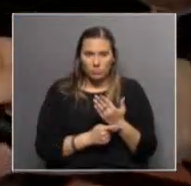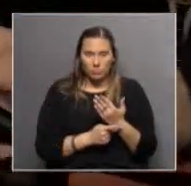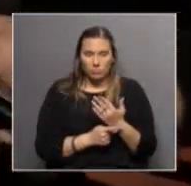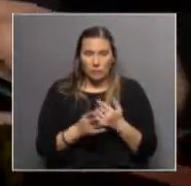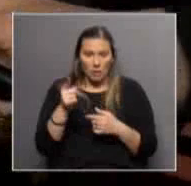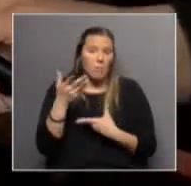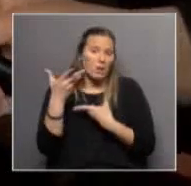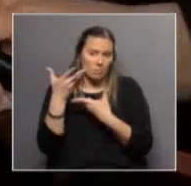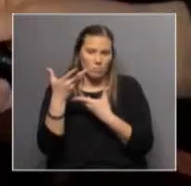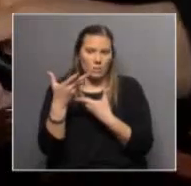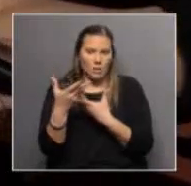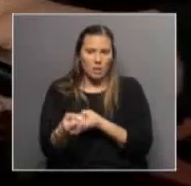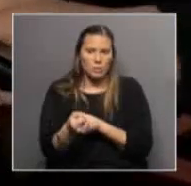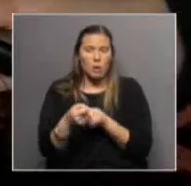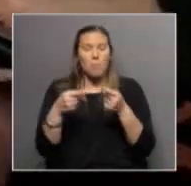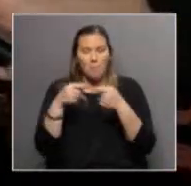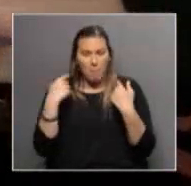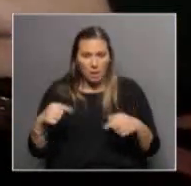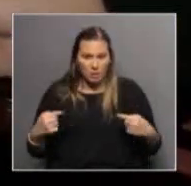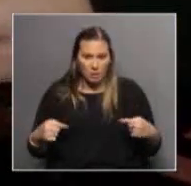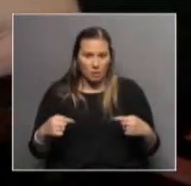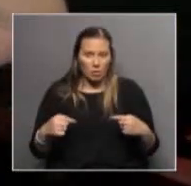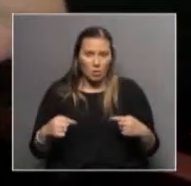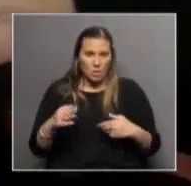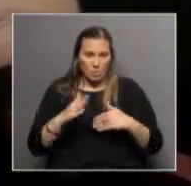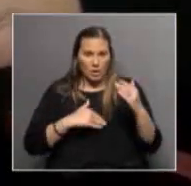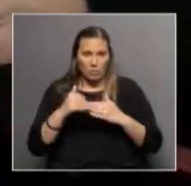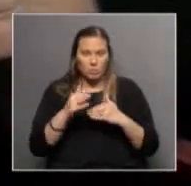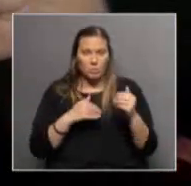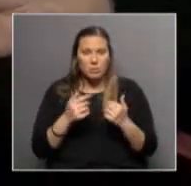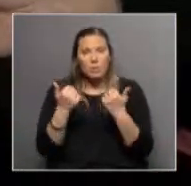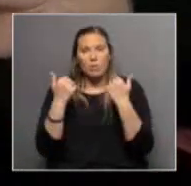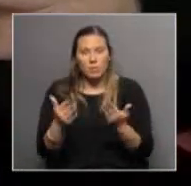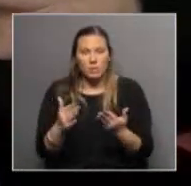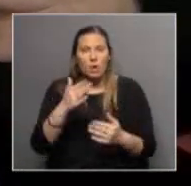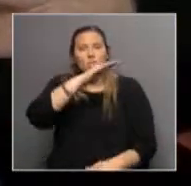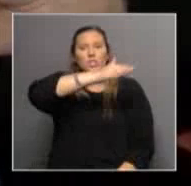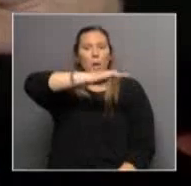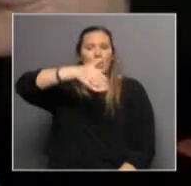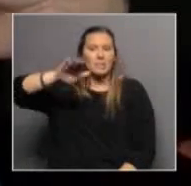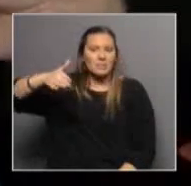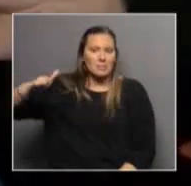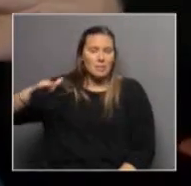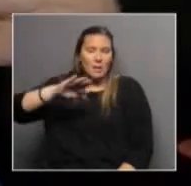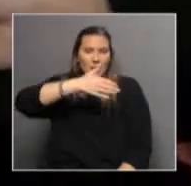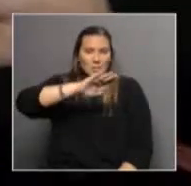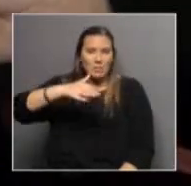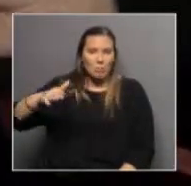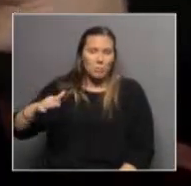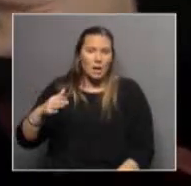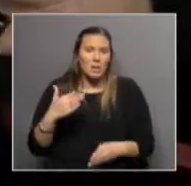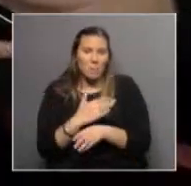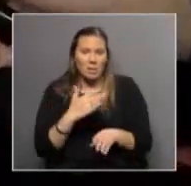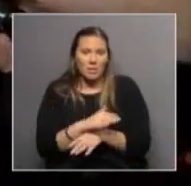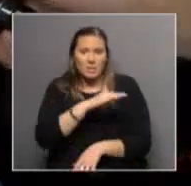que le iban a ayudar con materiales para hacerse algo, y a ella lo que le ofrecieron fue chapas. Chapa y palo. Y la verdad que